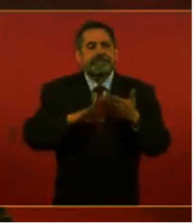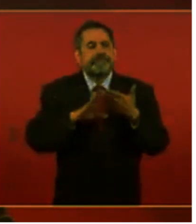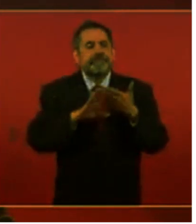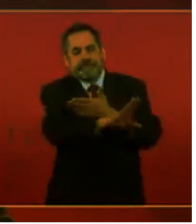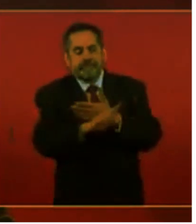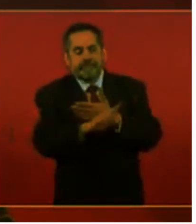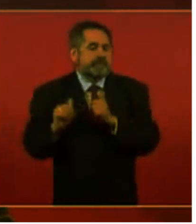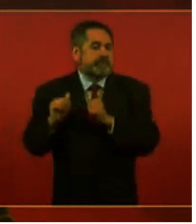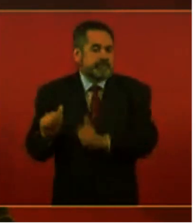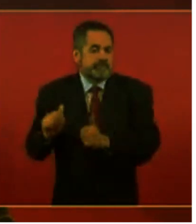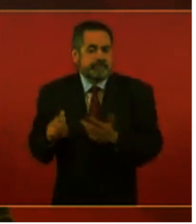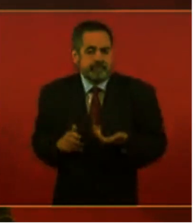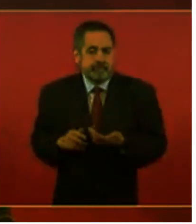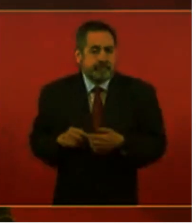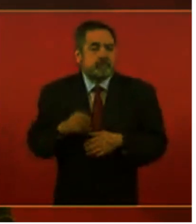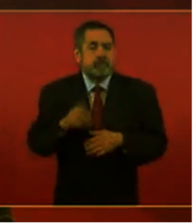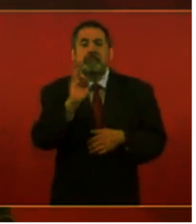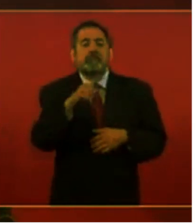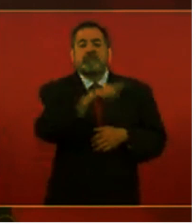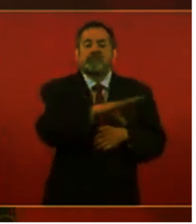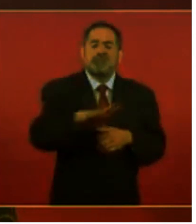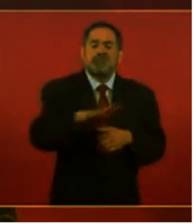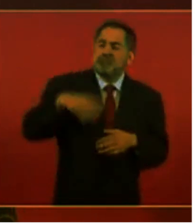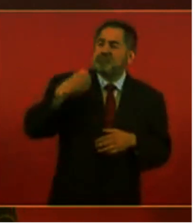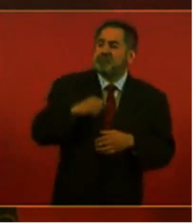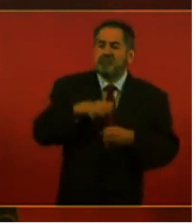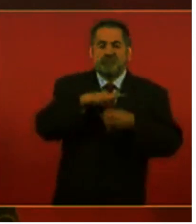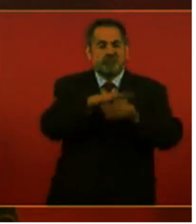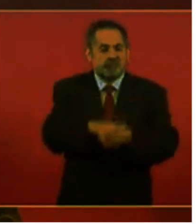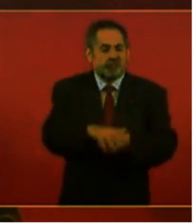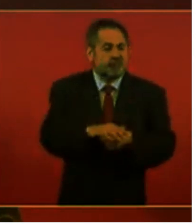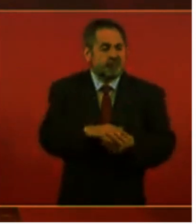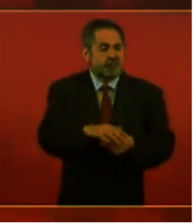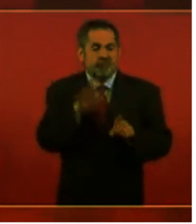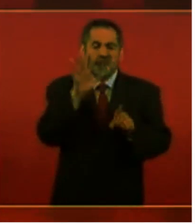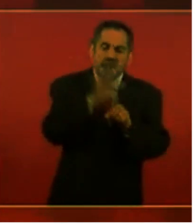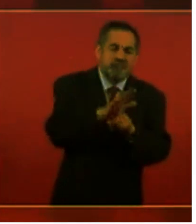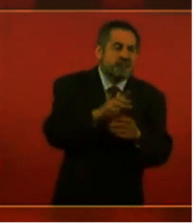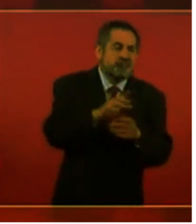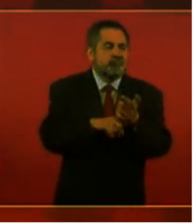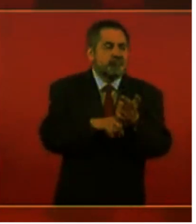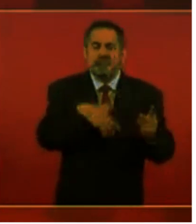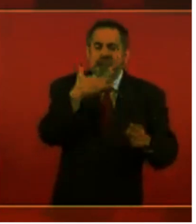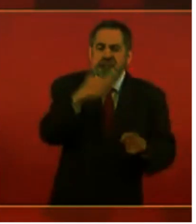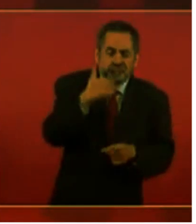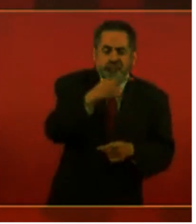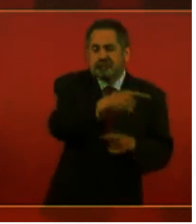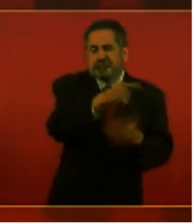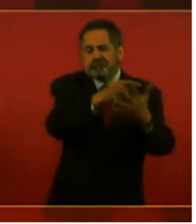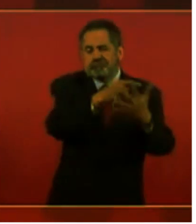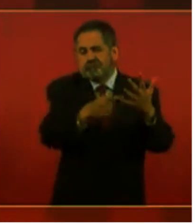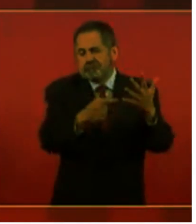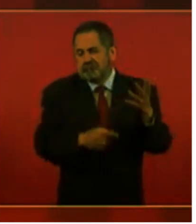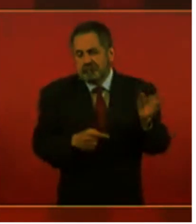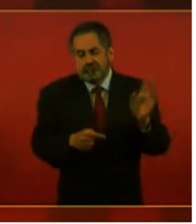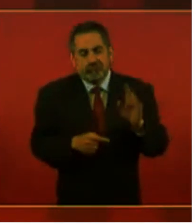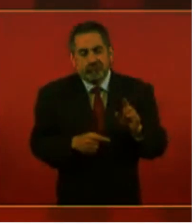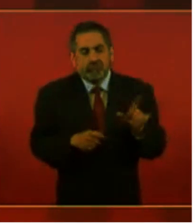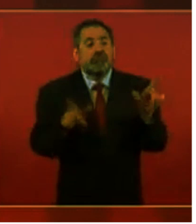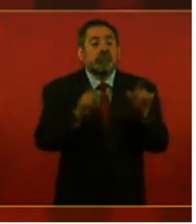de abuso de autoridad, de represión, de corrupción, que no se quede nada